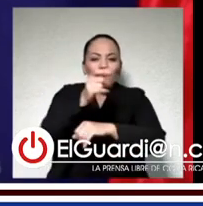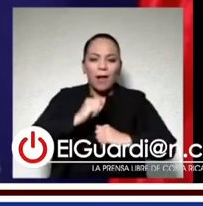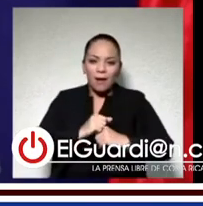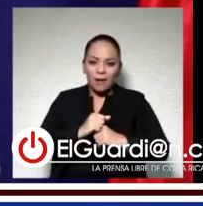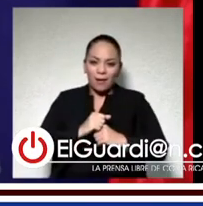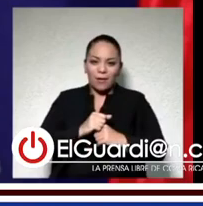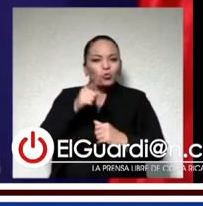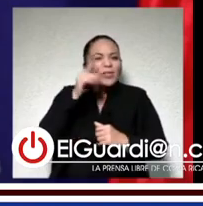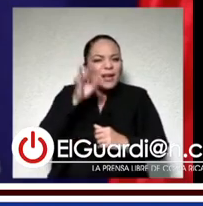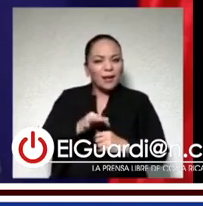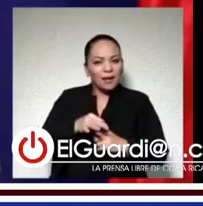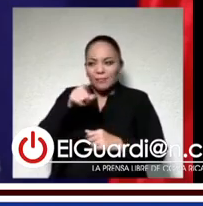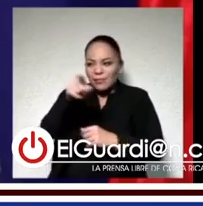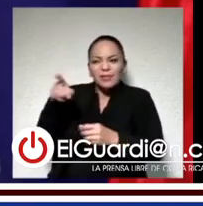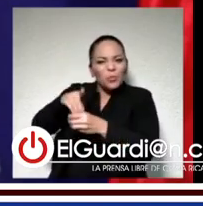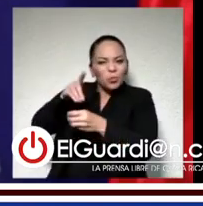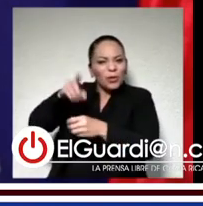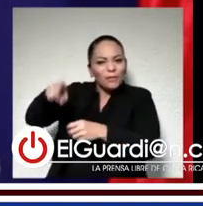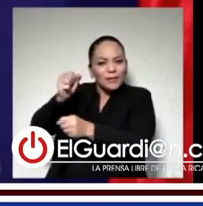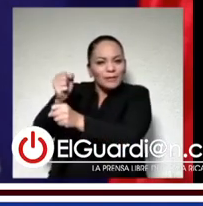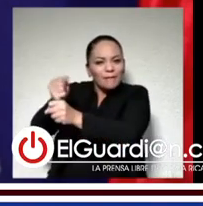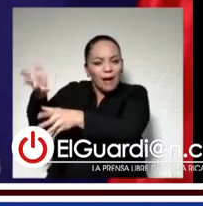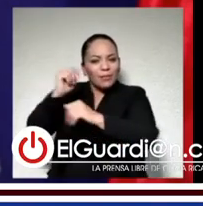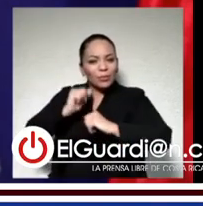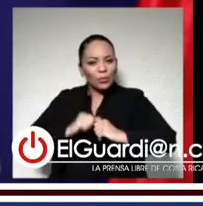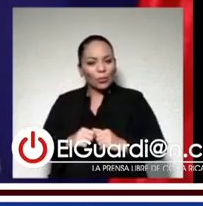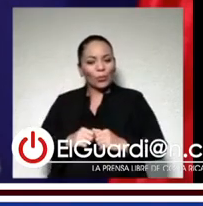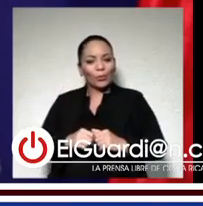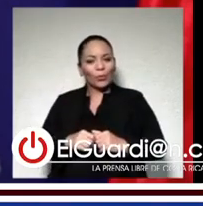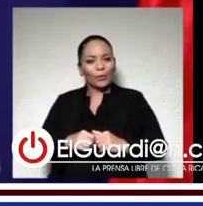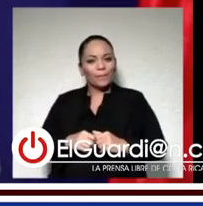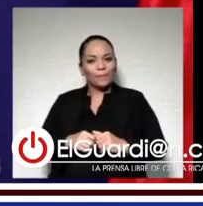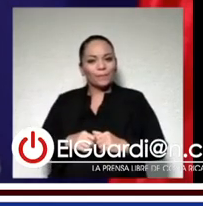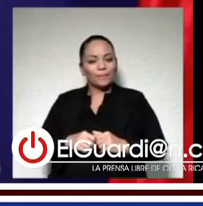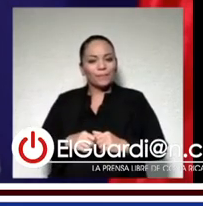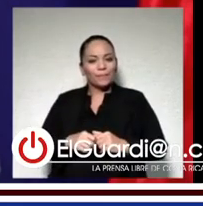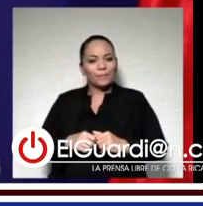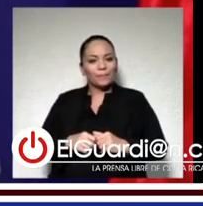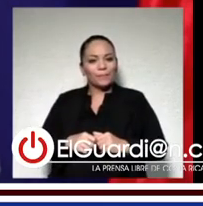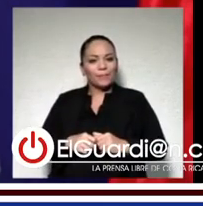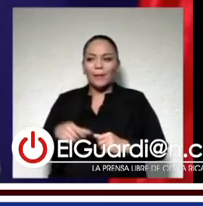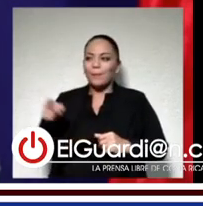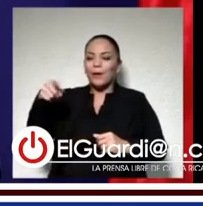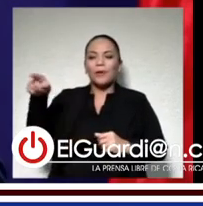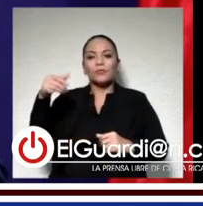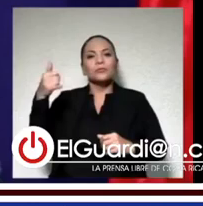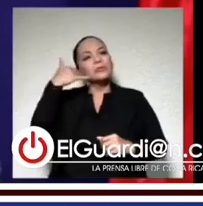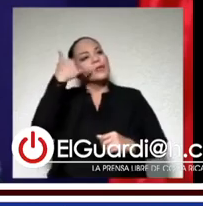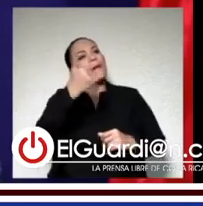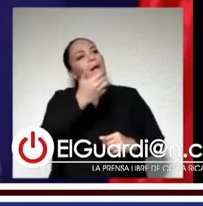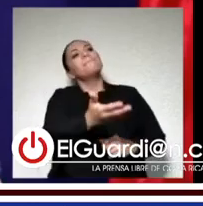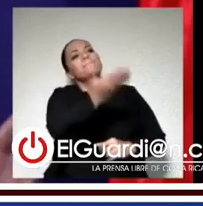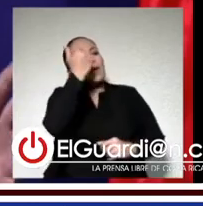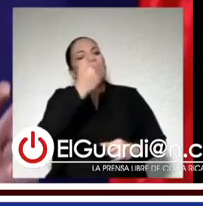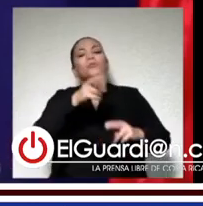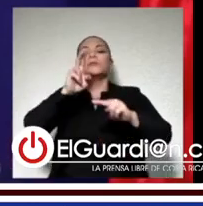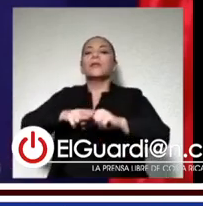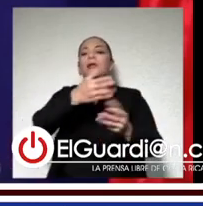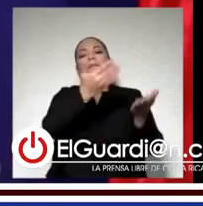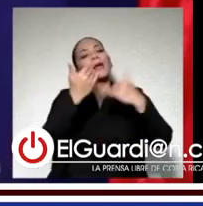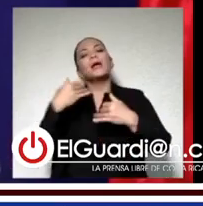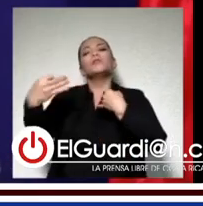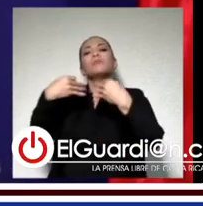deberían estar haciendo algo mejor? Y llama a la señora, le dice, venga, siéntese aquí un día entero, ¿para qué me hable de